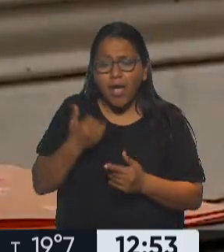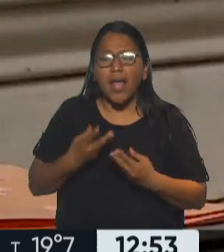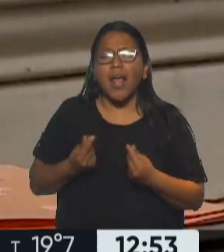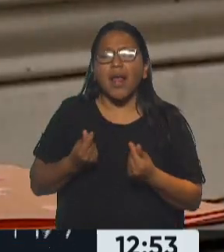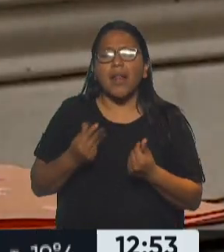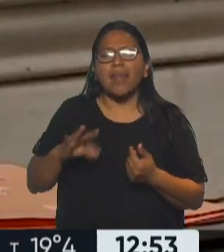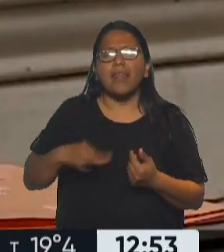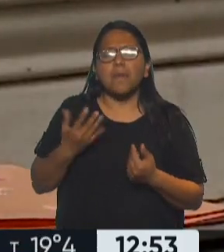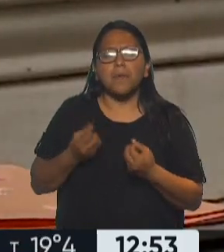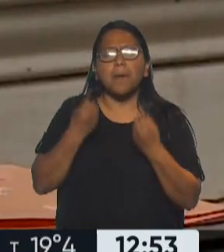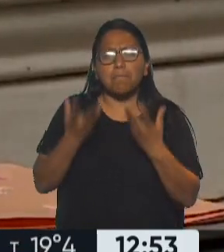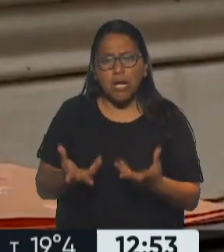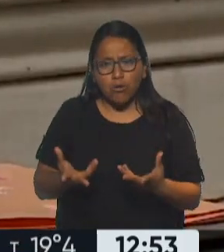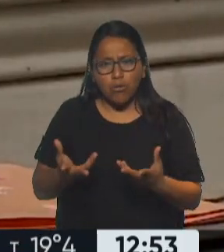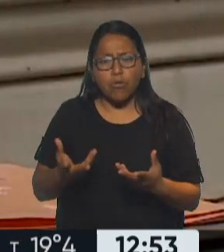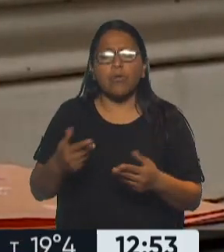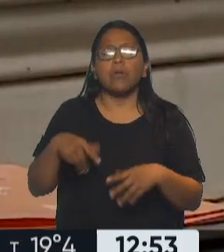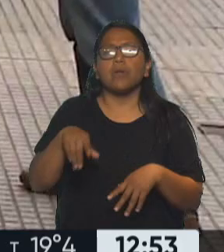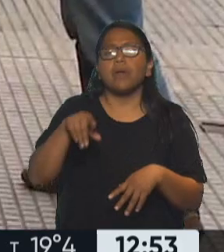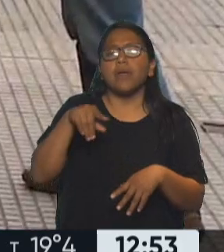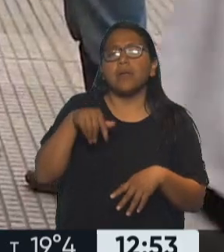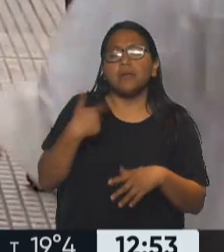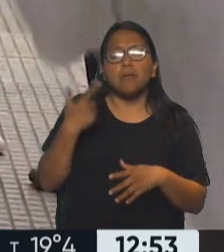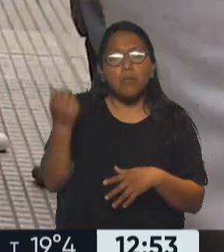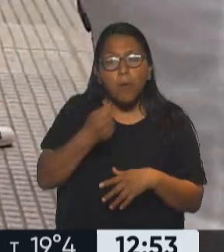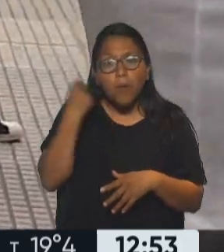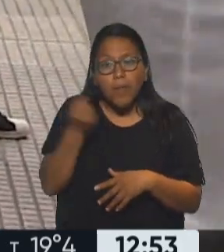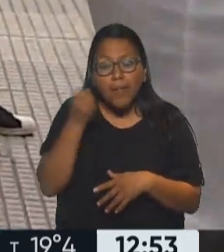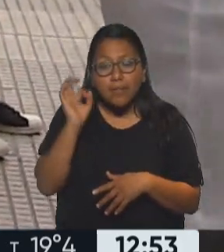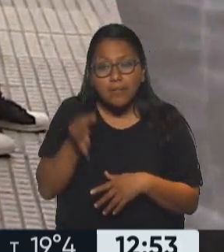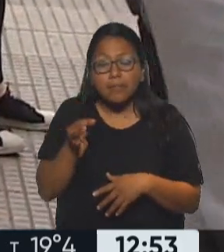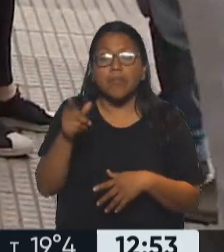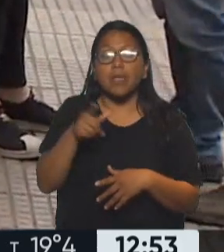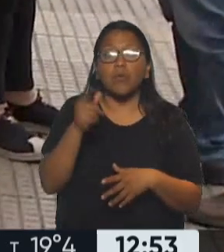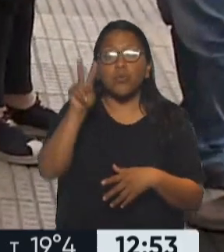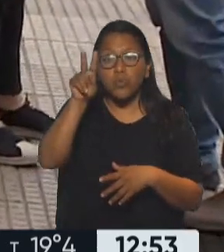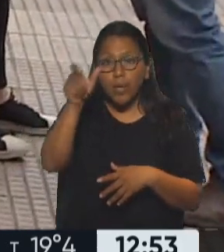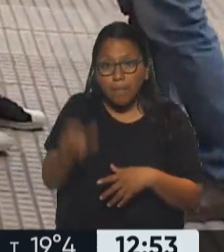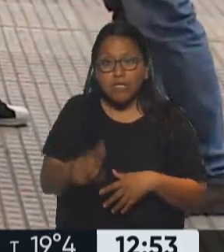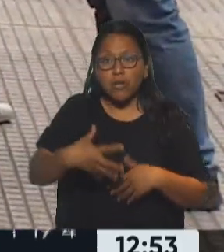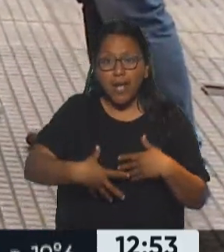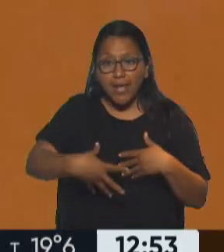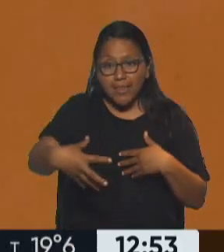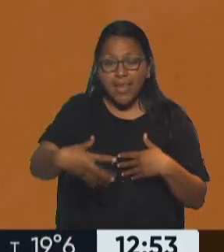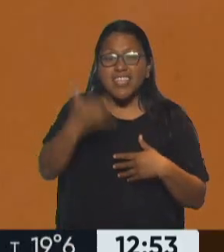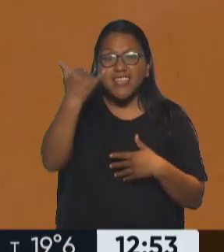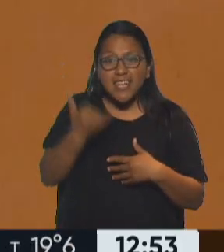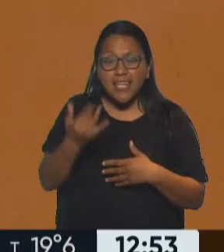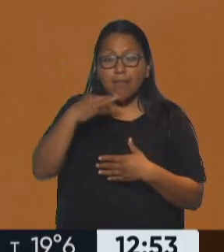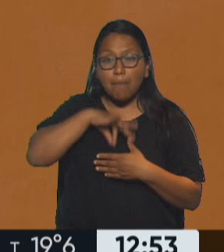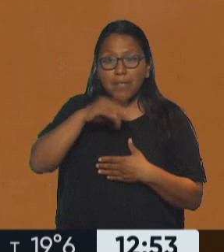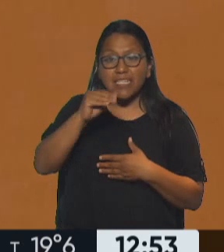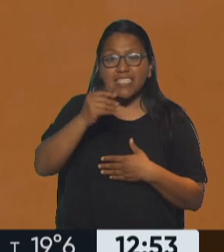que es importante tener en cuenta es que si vos sos una persona gestante y tenés chagas, si a vos te